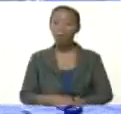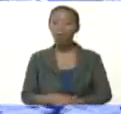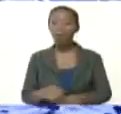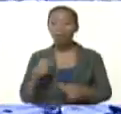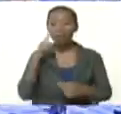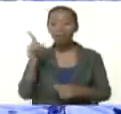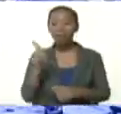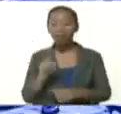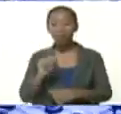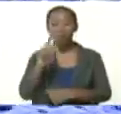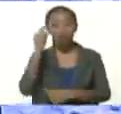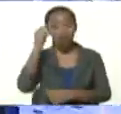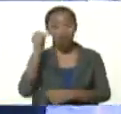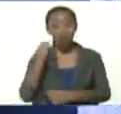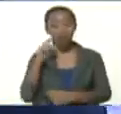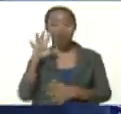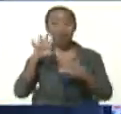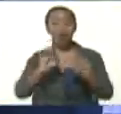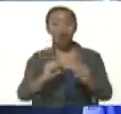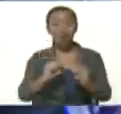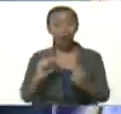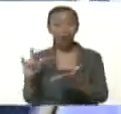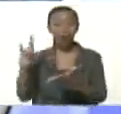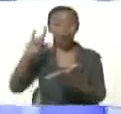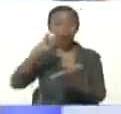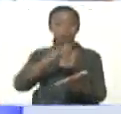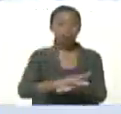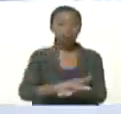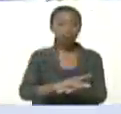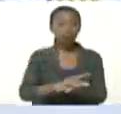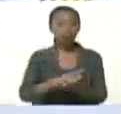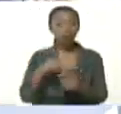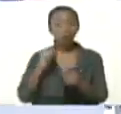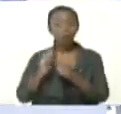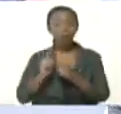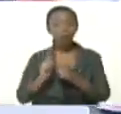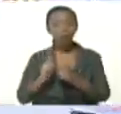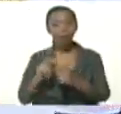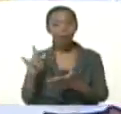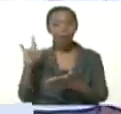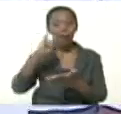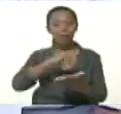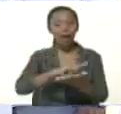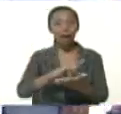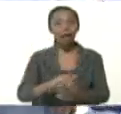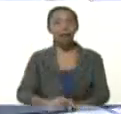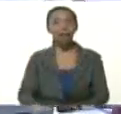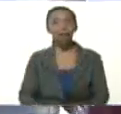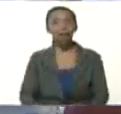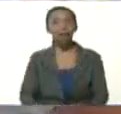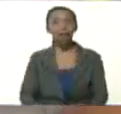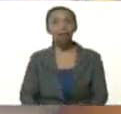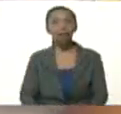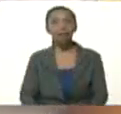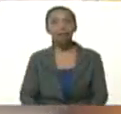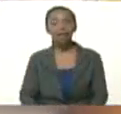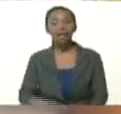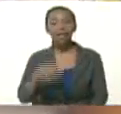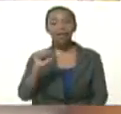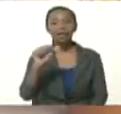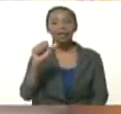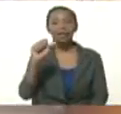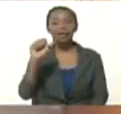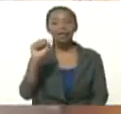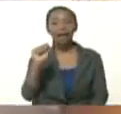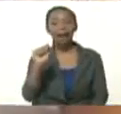ya se compra. Con Viasa. Petro. Vía Petro, con Viasa. Sí. Excelente. Instituciones públicas del El SAPI, ya vamos a hablar del